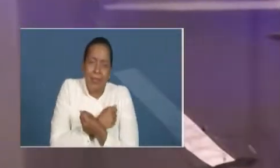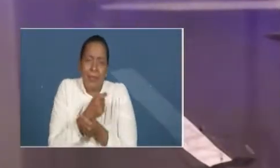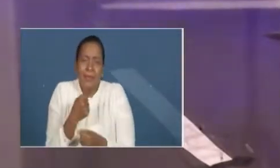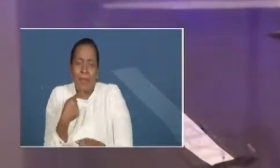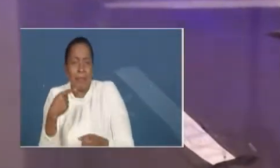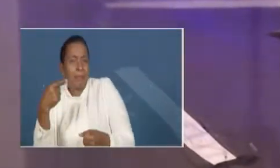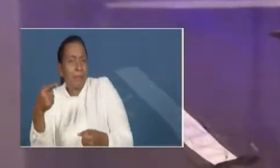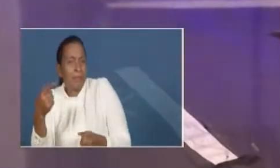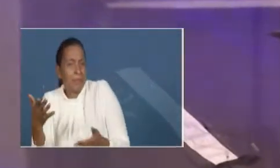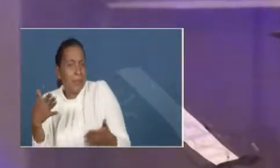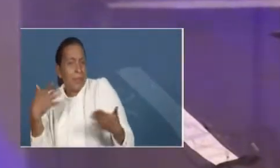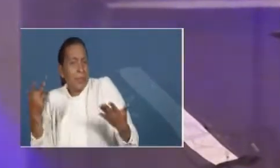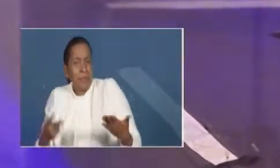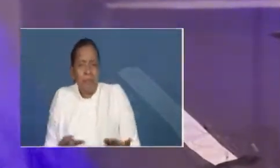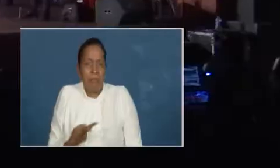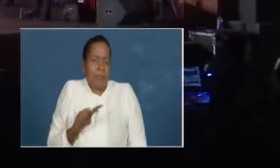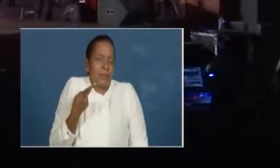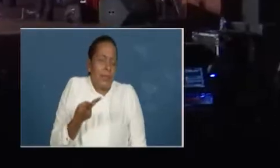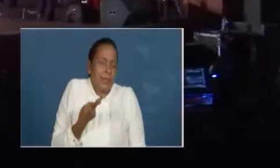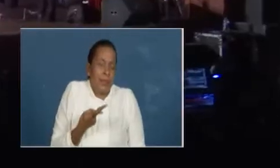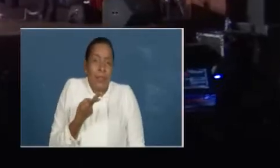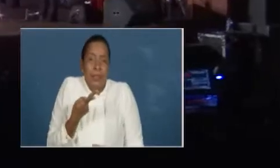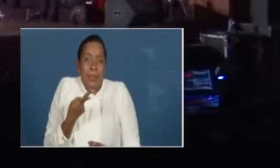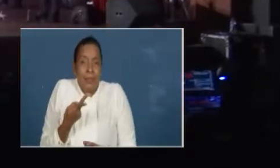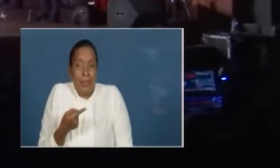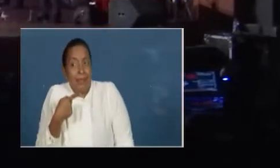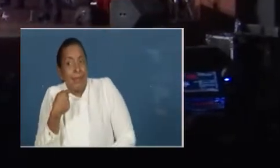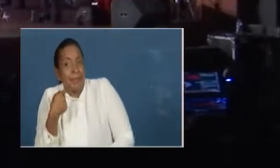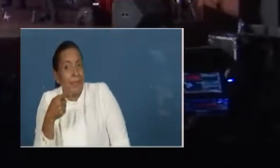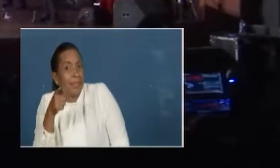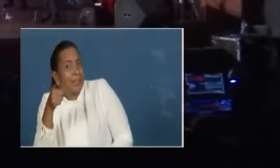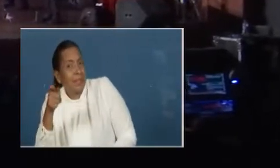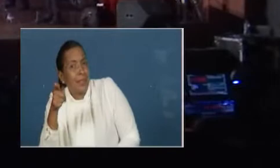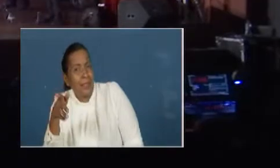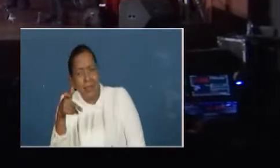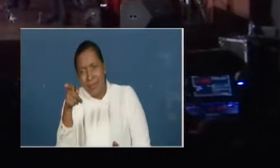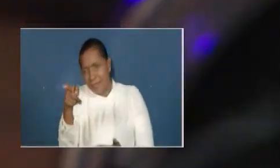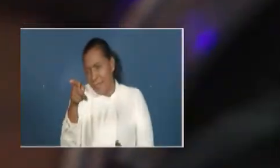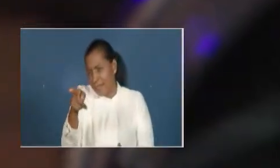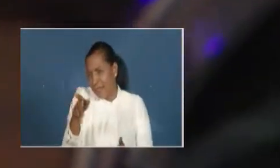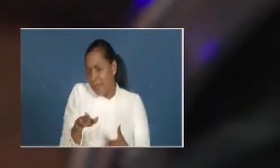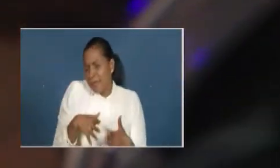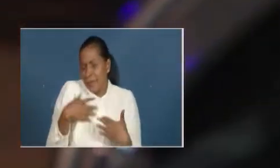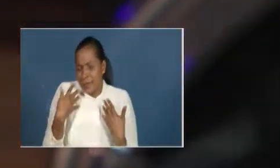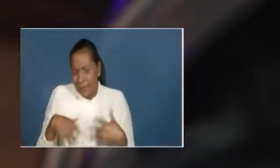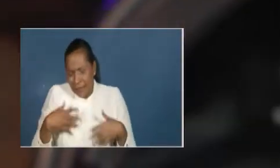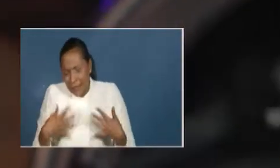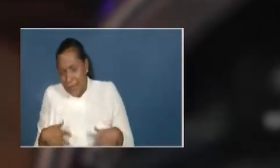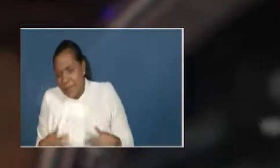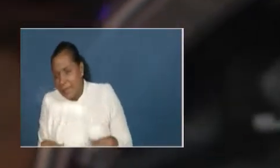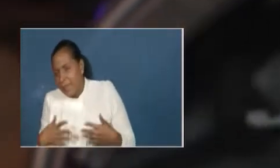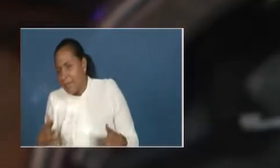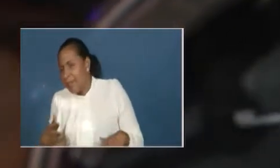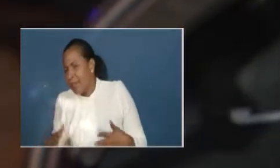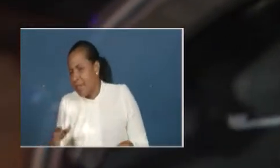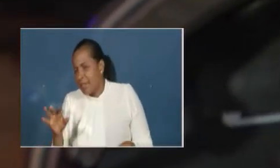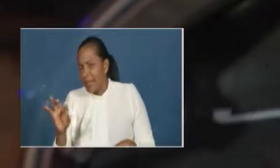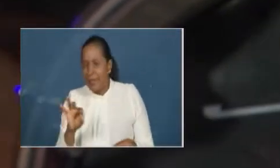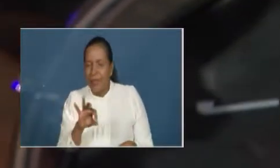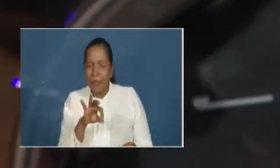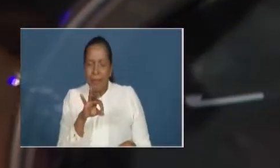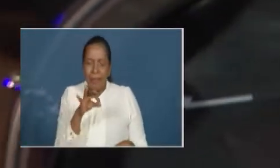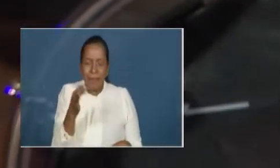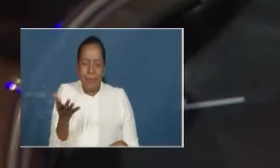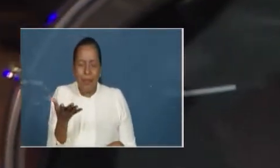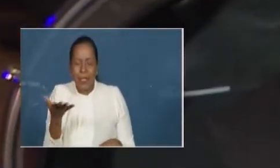valor para contarte que me estoy muriendo de ganas por ver esos ojos cada